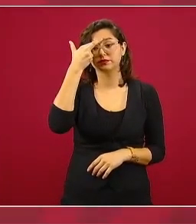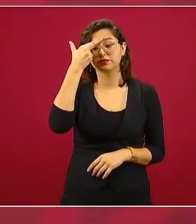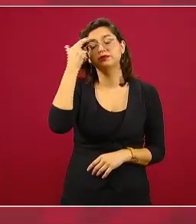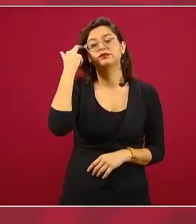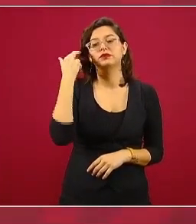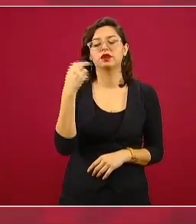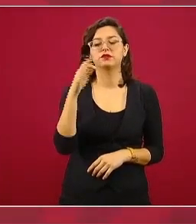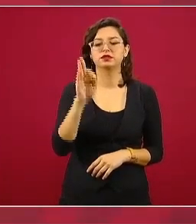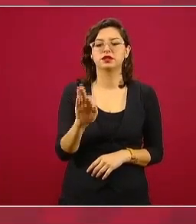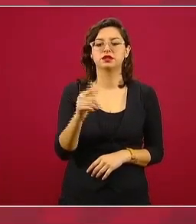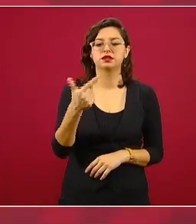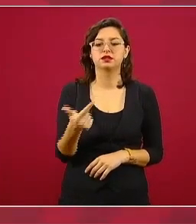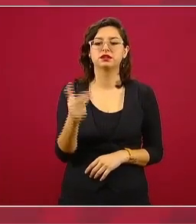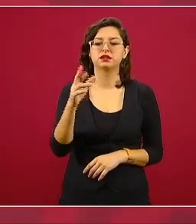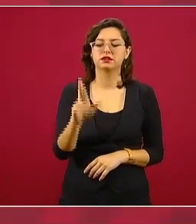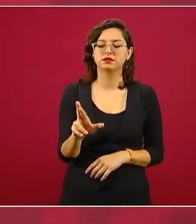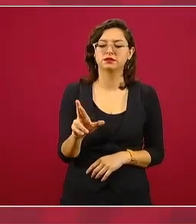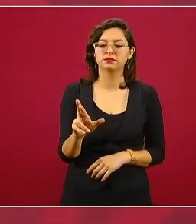Fiscalía General